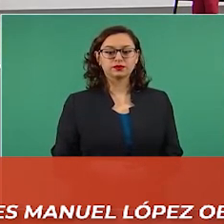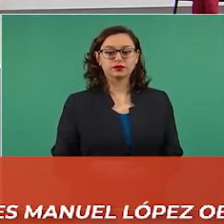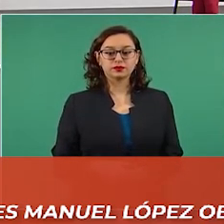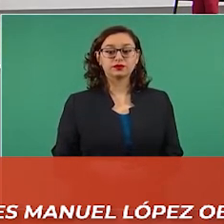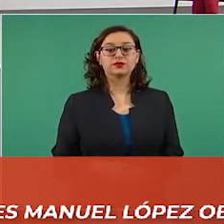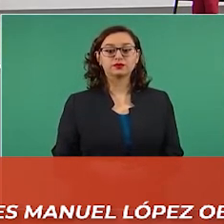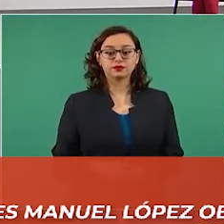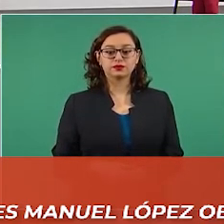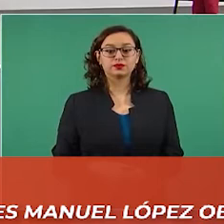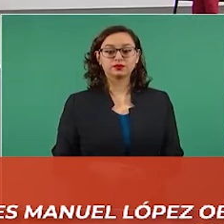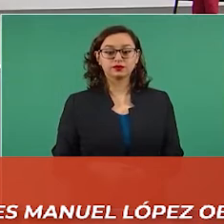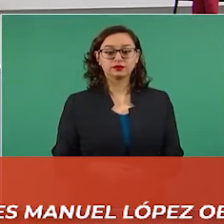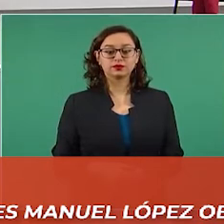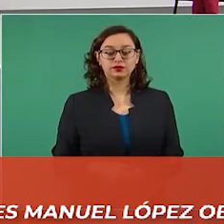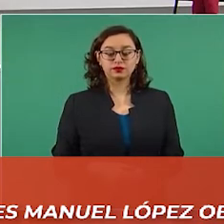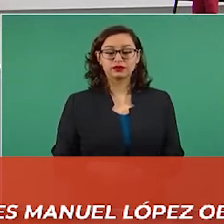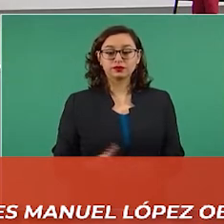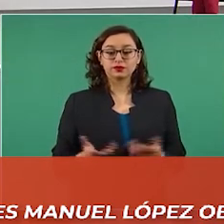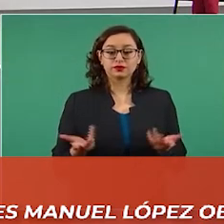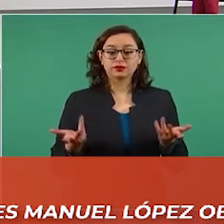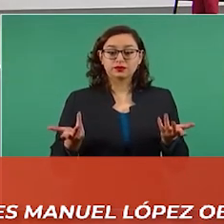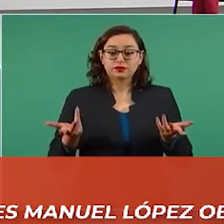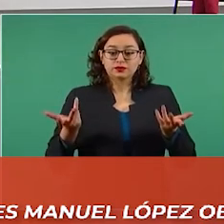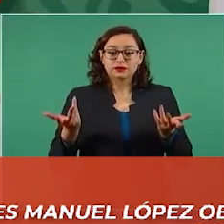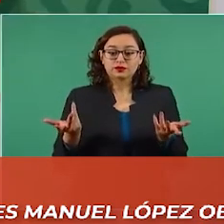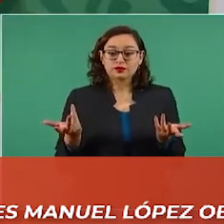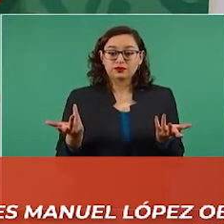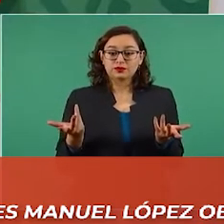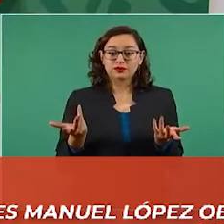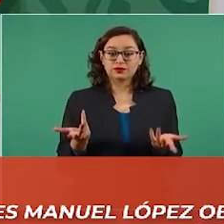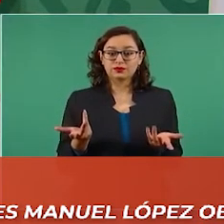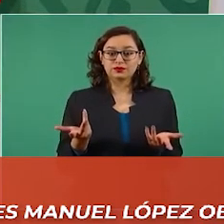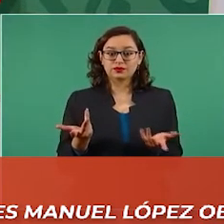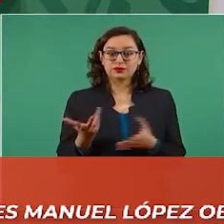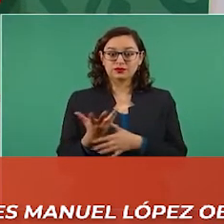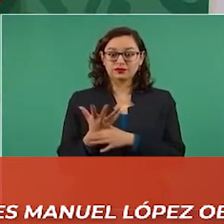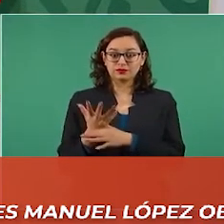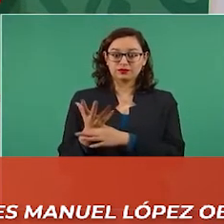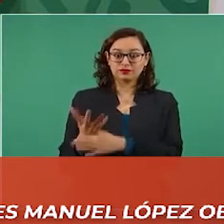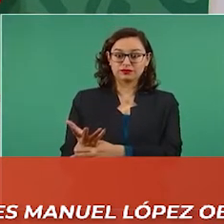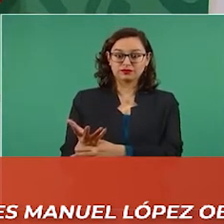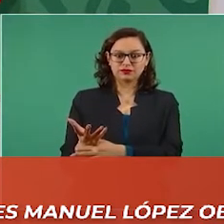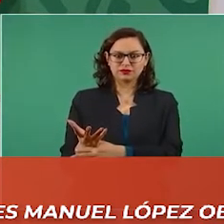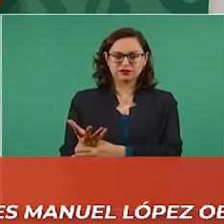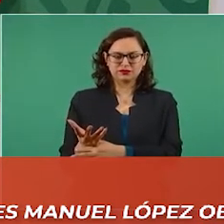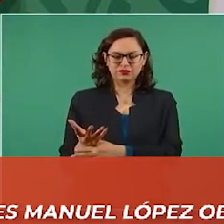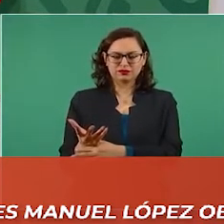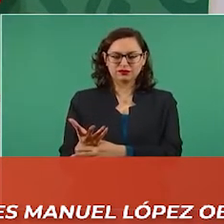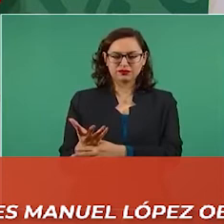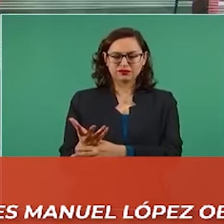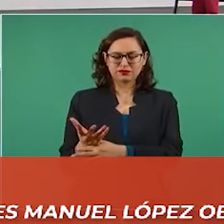Sí, pero y lo que menciona Elizabeth, esto